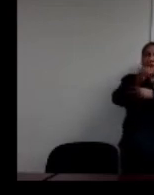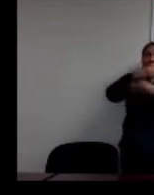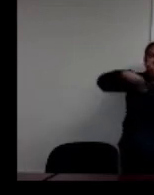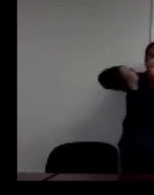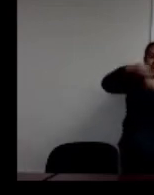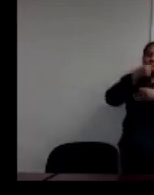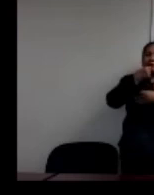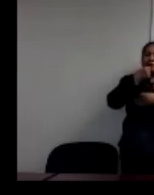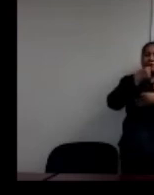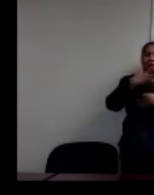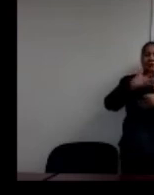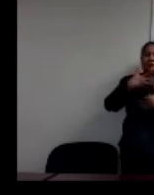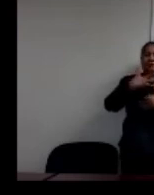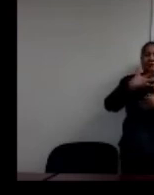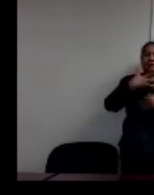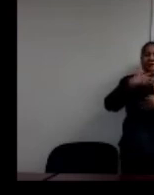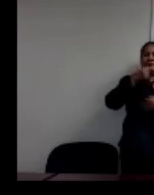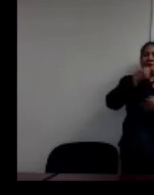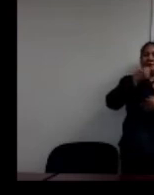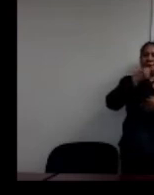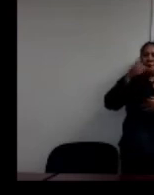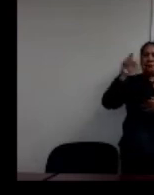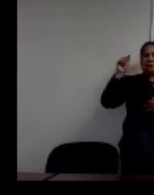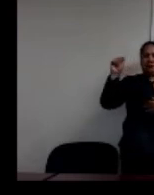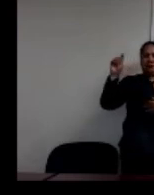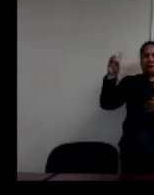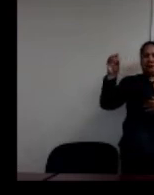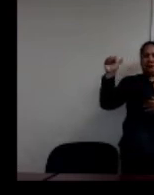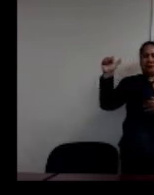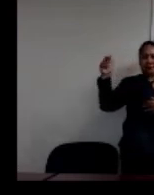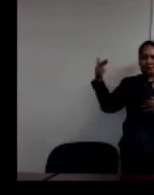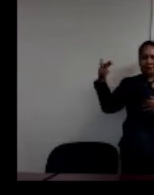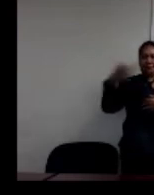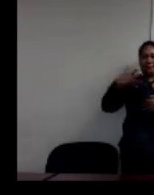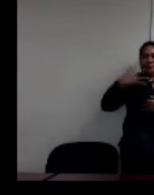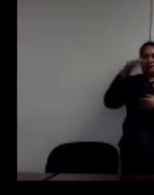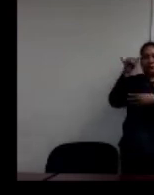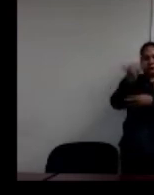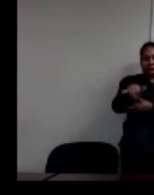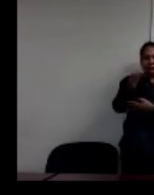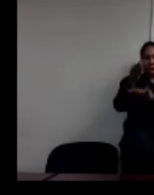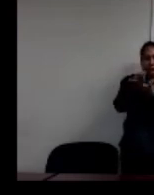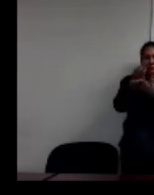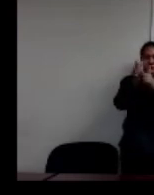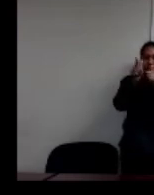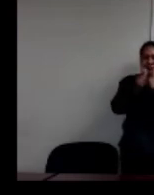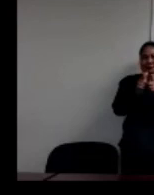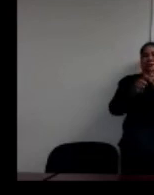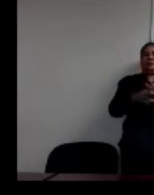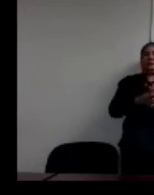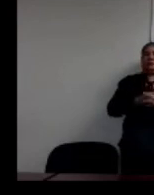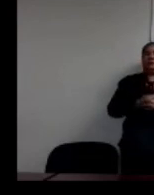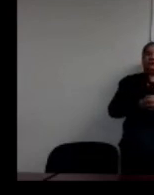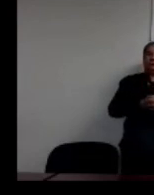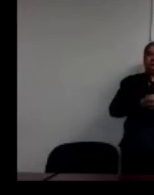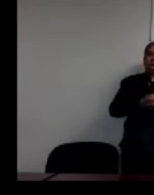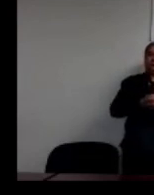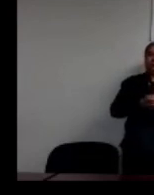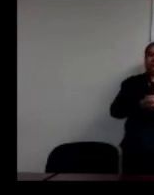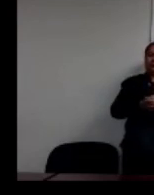niño con TDA se sienta acoplado, se sienta adaptado y es mucho más fácil manejar a un niño de esa forma.